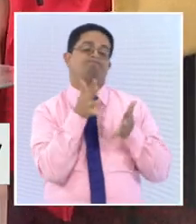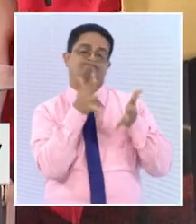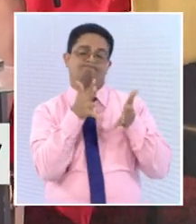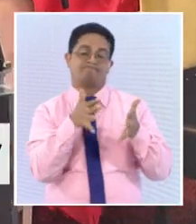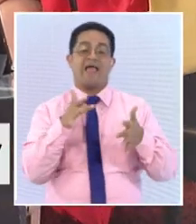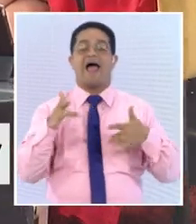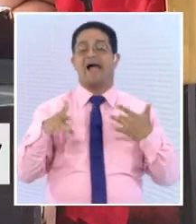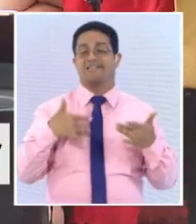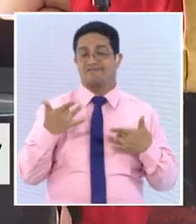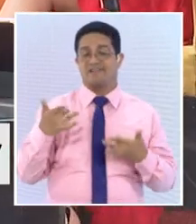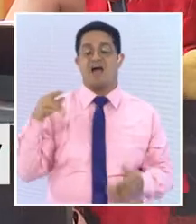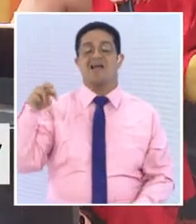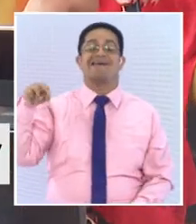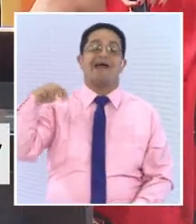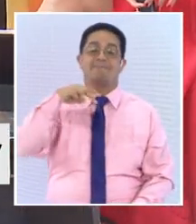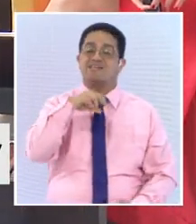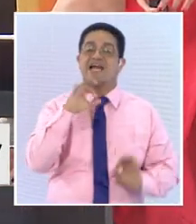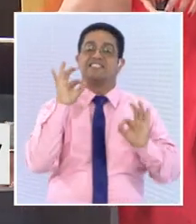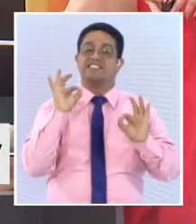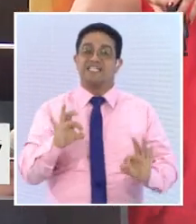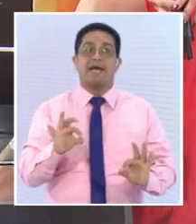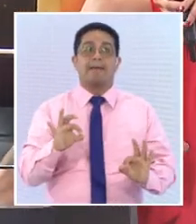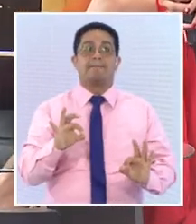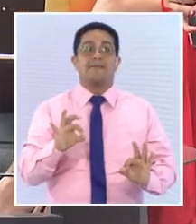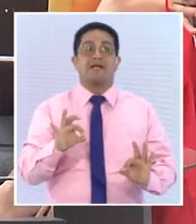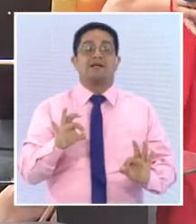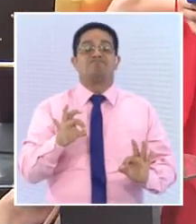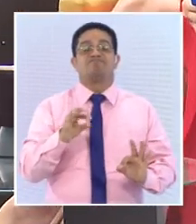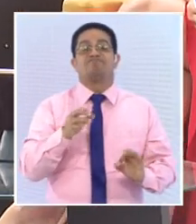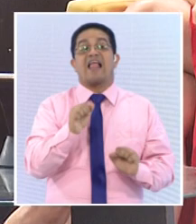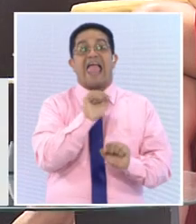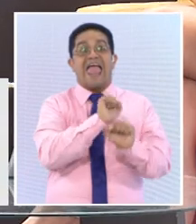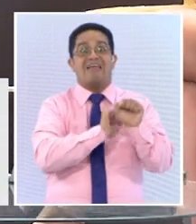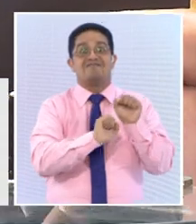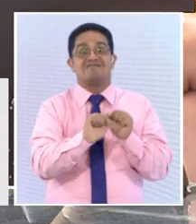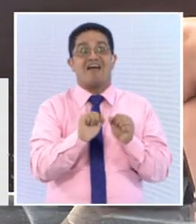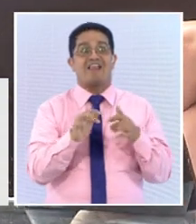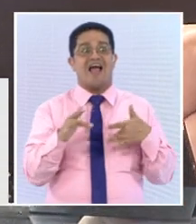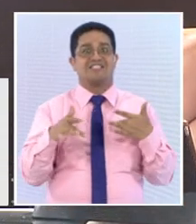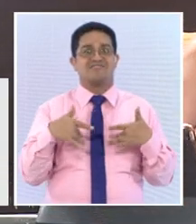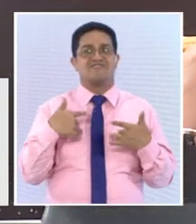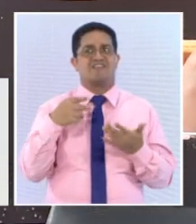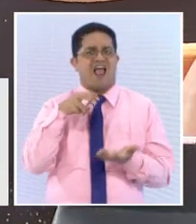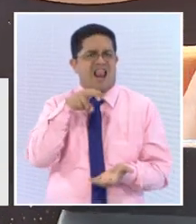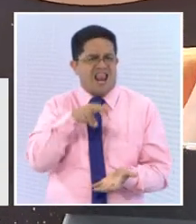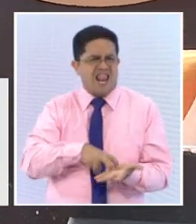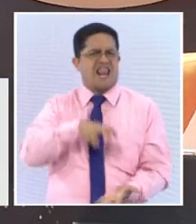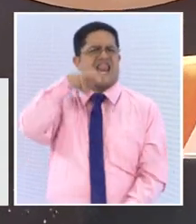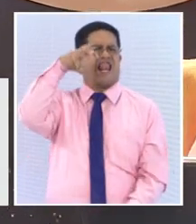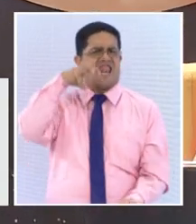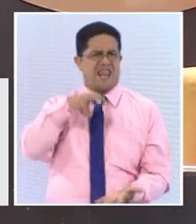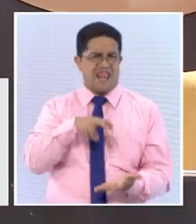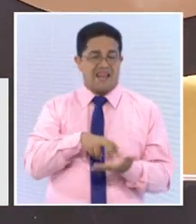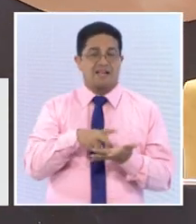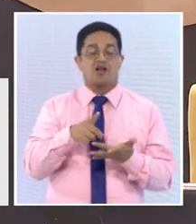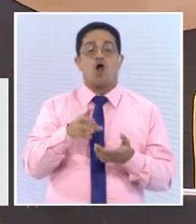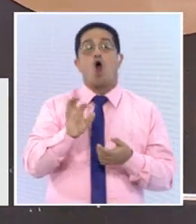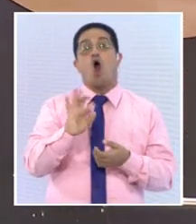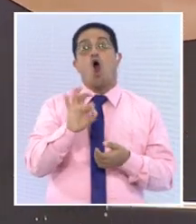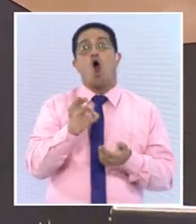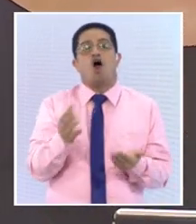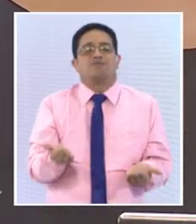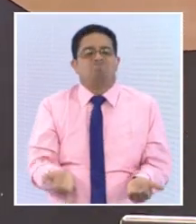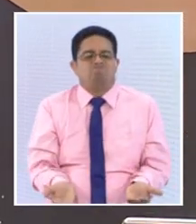física, caminar siempre, evitar actividades que involucren impacto, es decir, saltos, trotes, levantar objetos muy